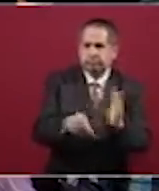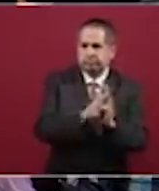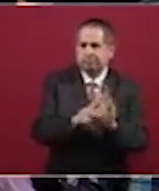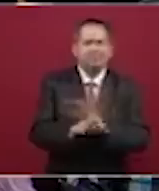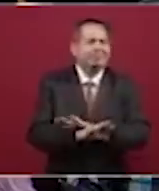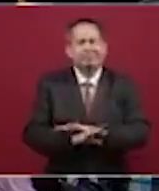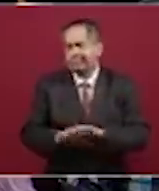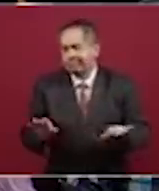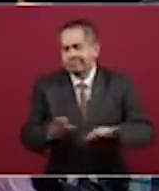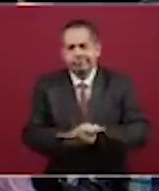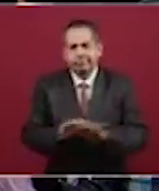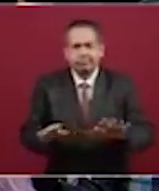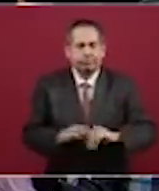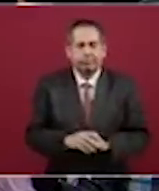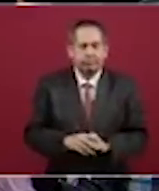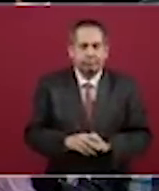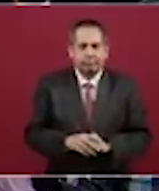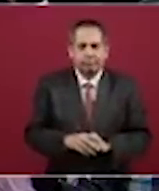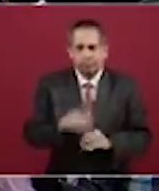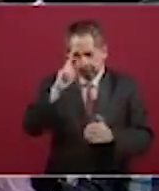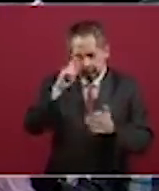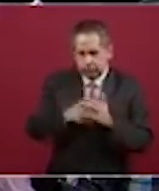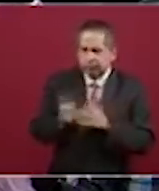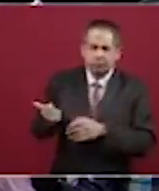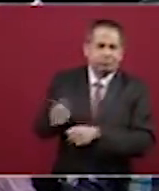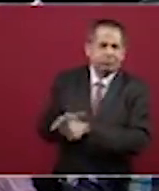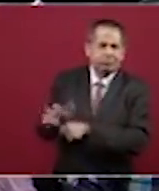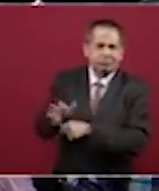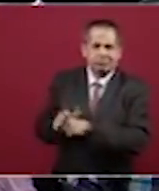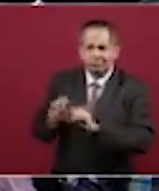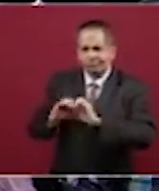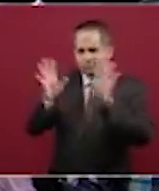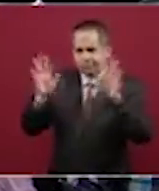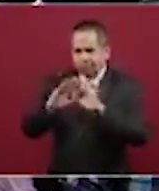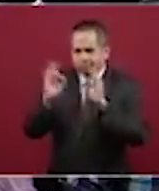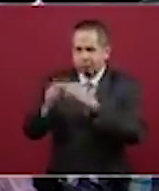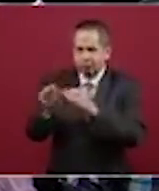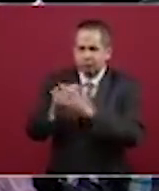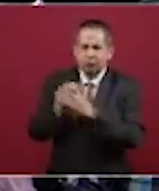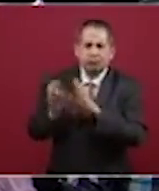absolutamente. Yo creo que ya Esteban tiene una forma, ¿no?